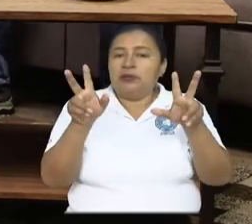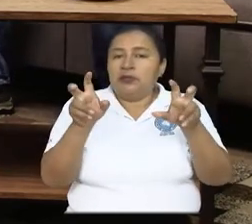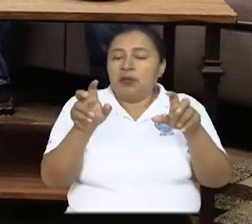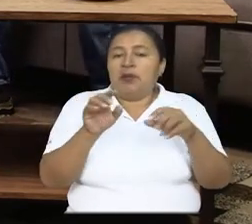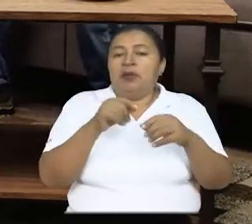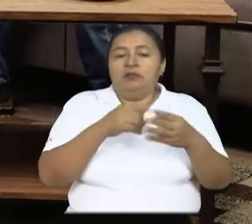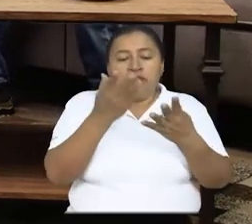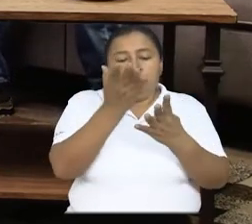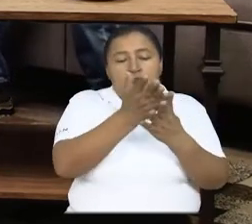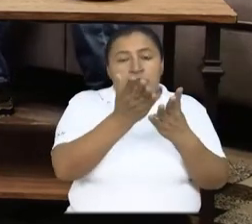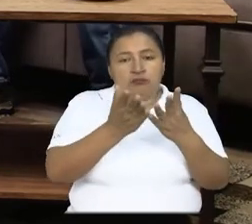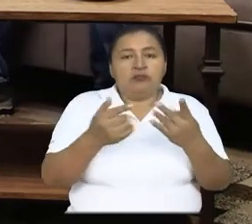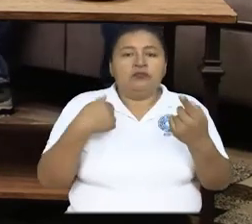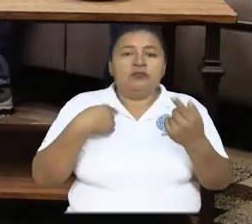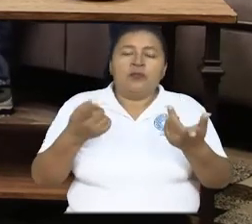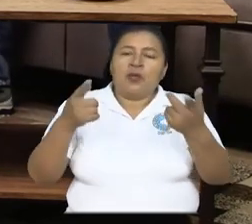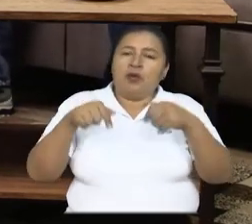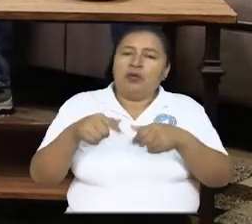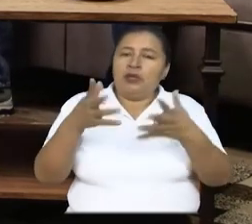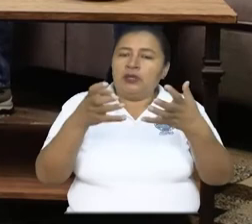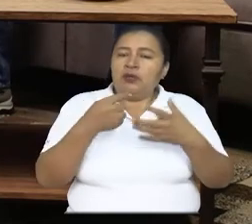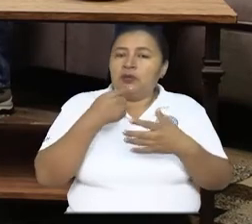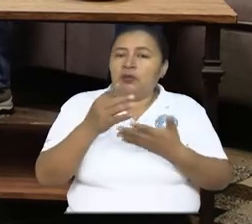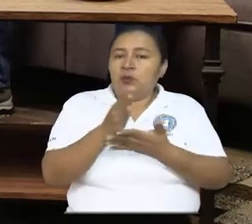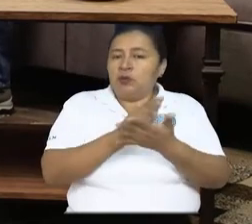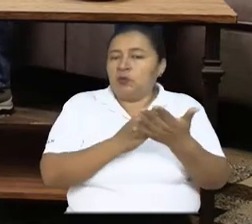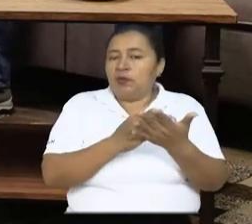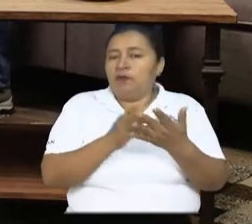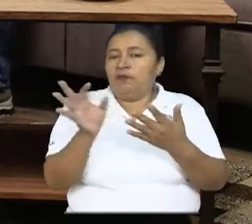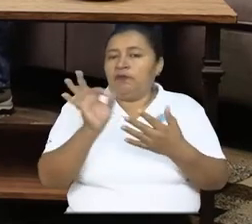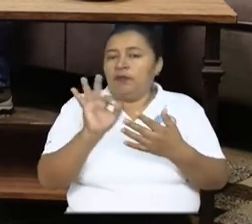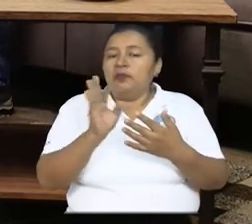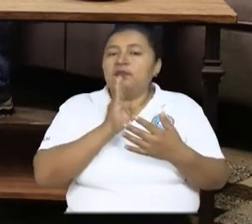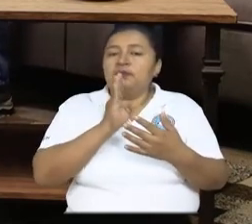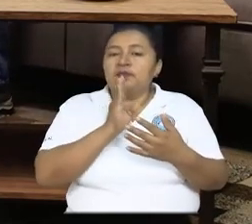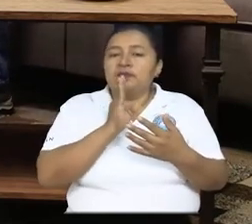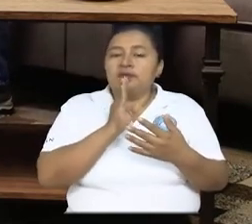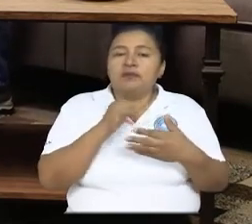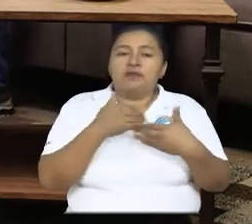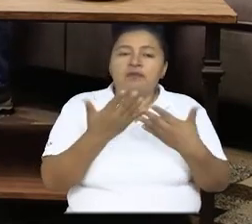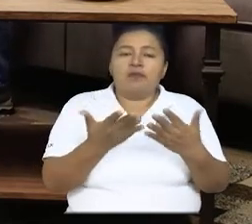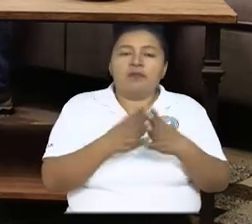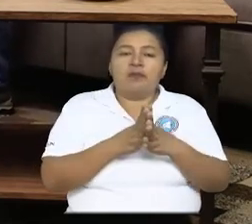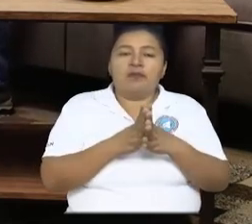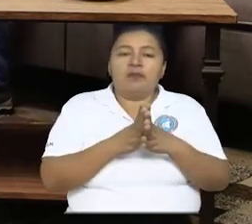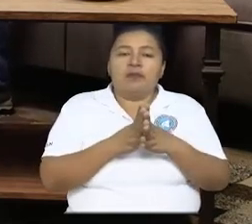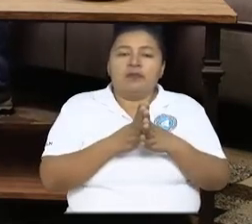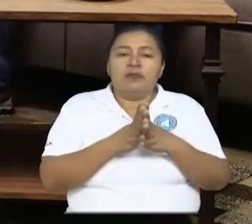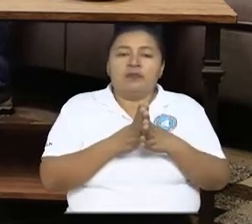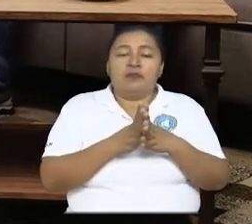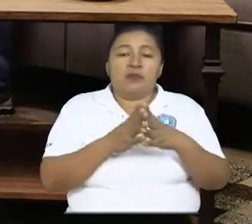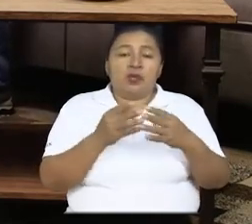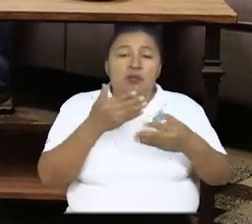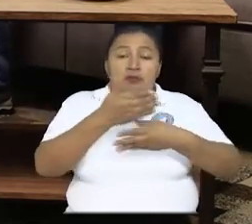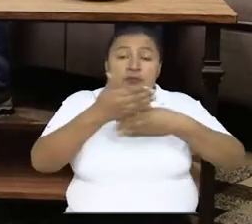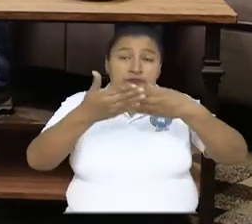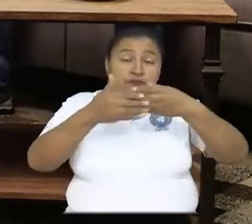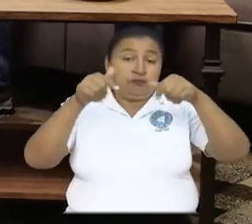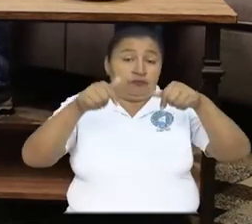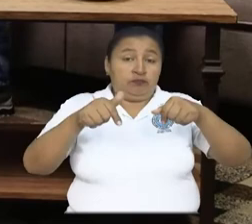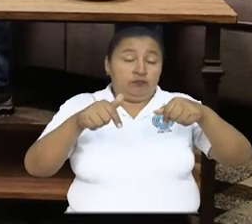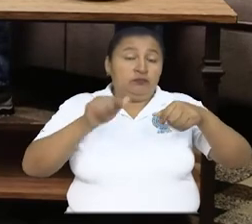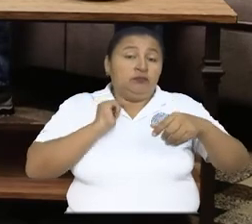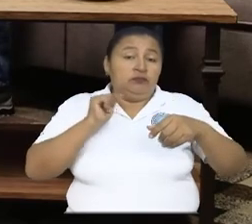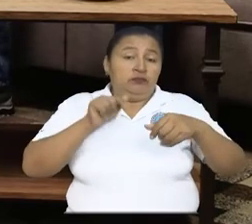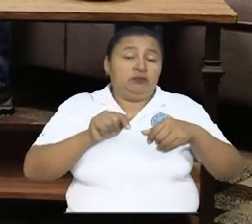elmer quiero ahora de alguna manera hablarte sobre la parte de infraestructura que es